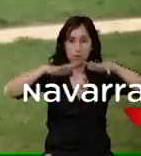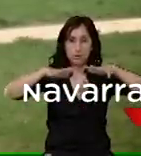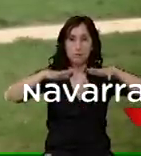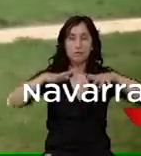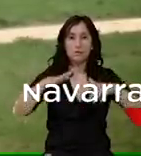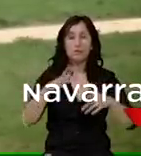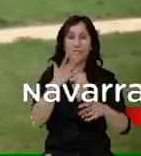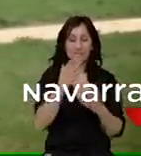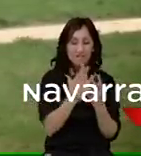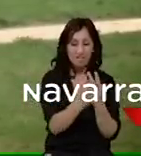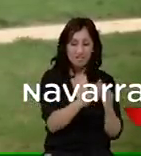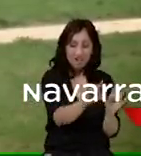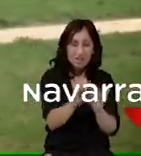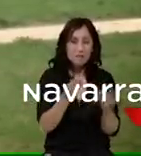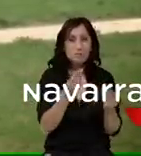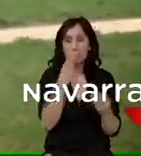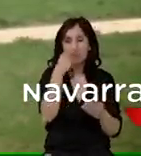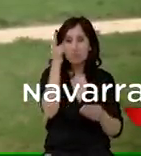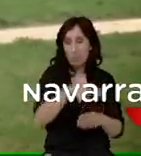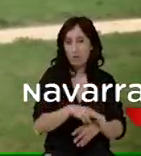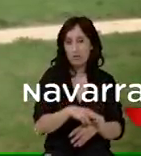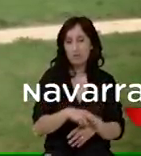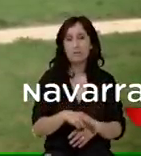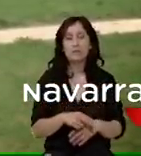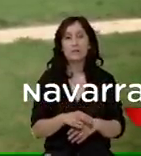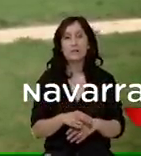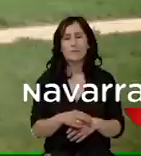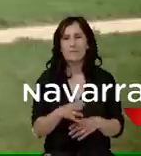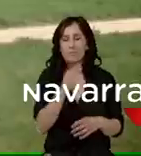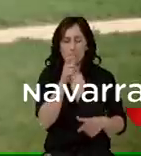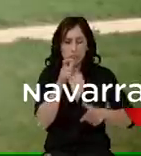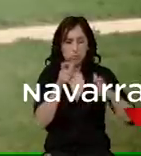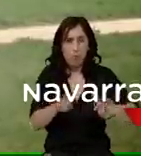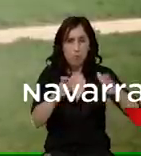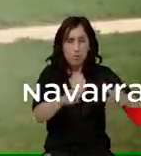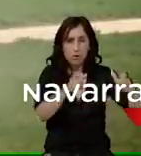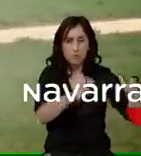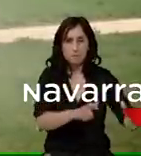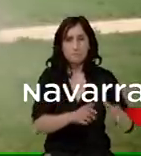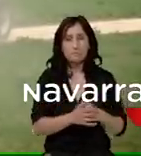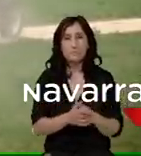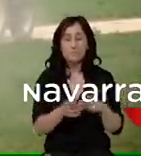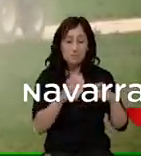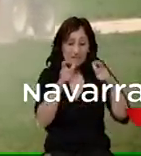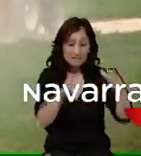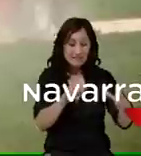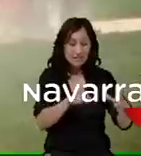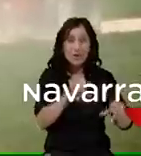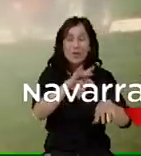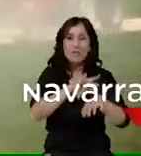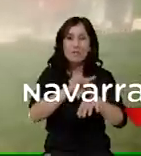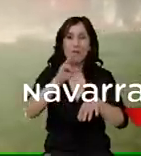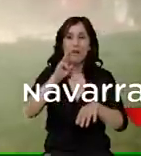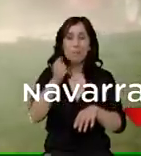improductivas, o de hecho, había charcas insalubres, y aquí el paludismo fue endémico